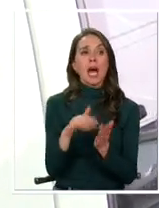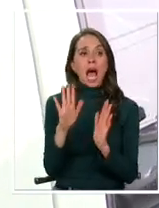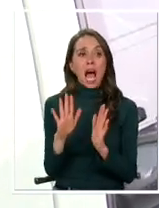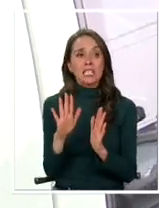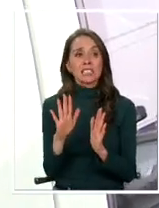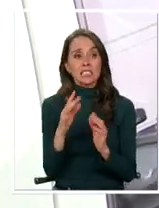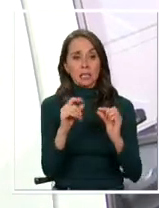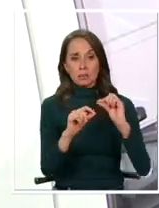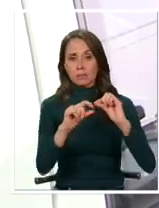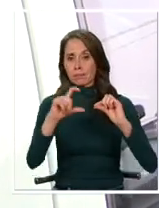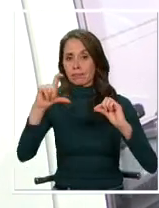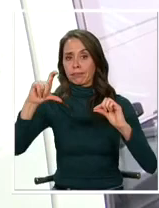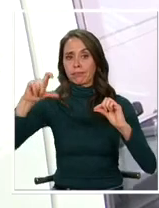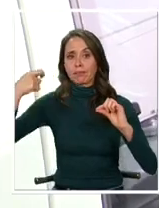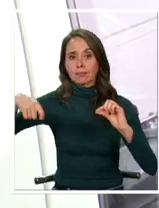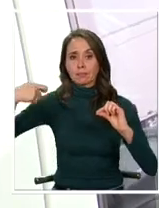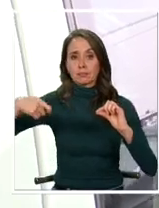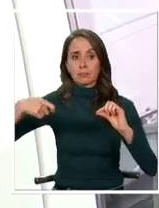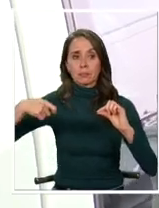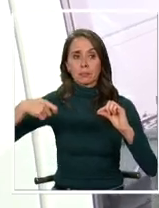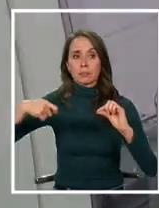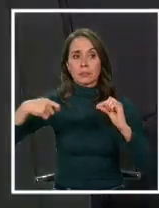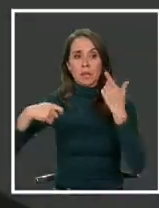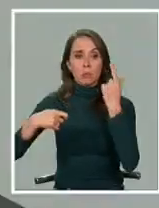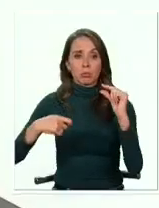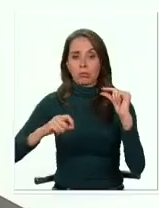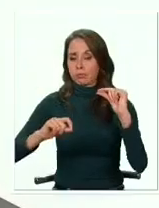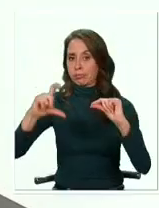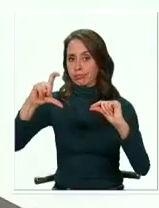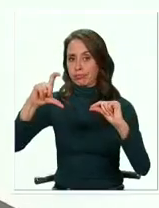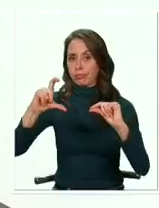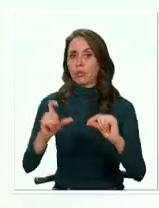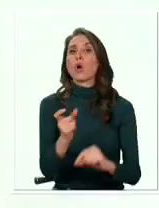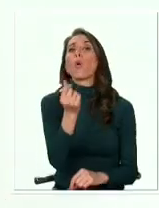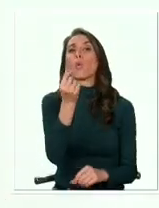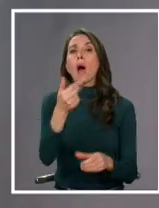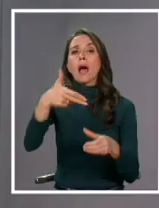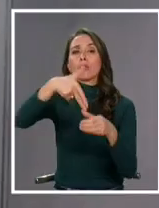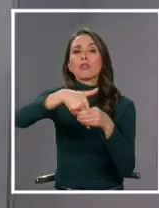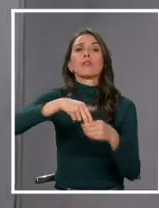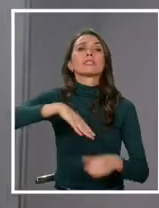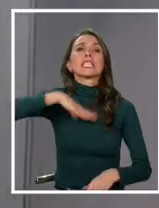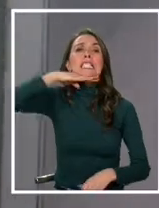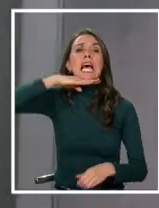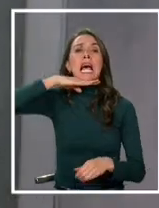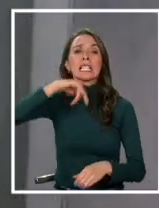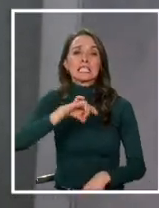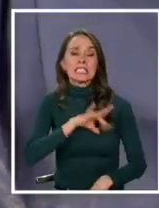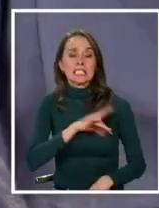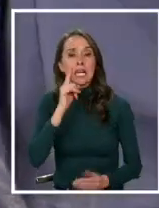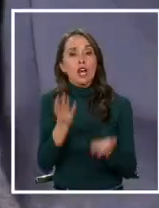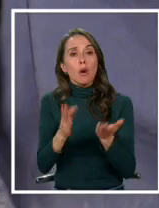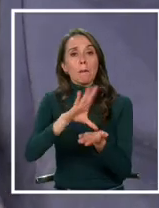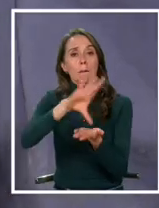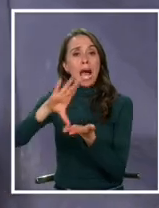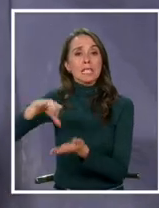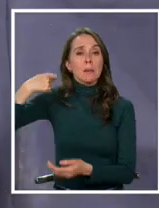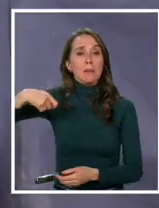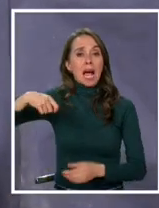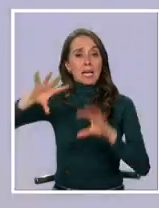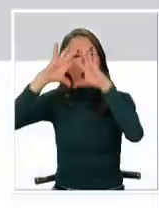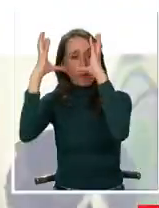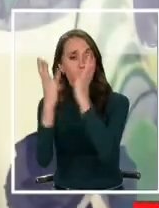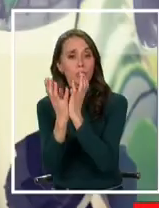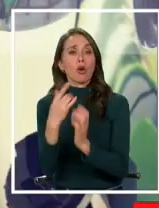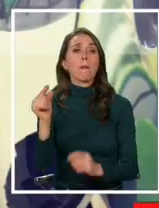ca así así está tan grande la diferencia pero cuánto cuesta llenar un estanque de bencina en Chile versus los países más caros y más